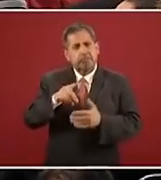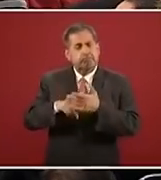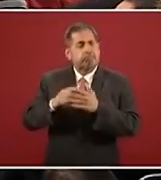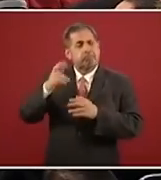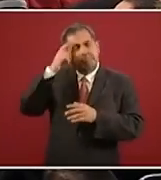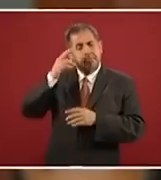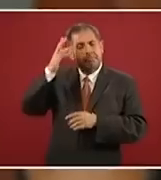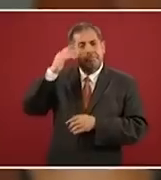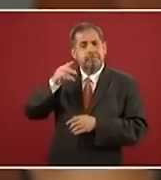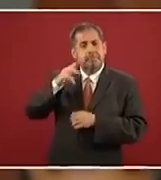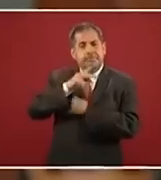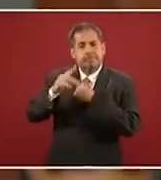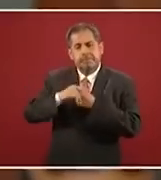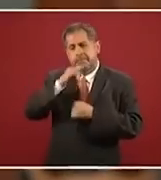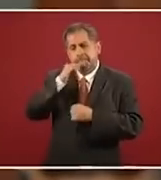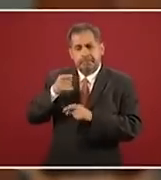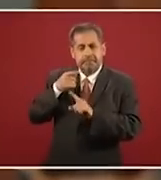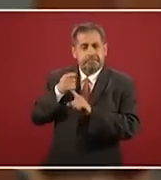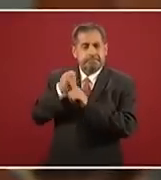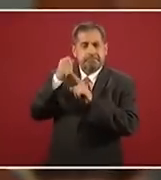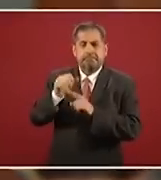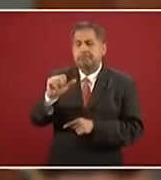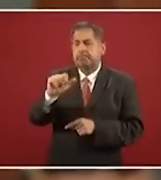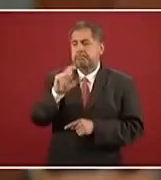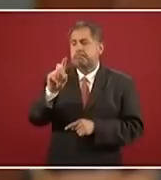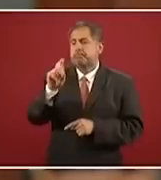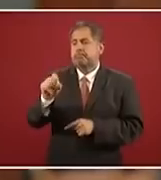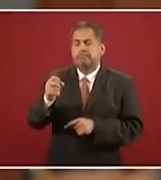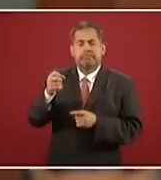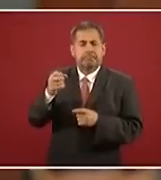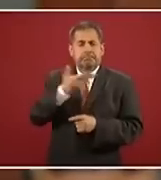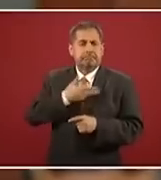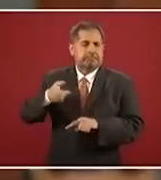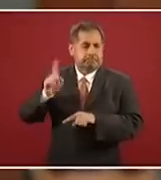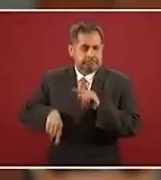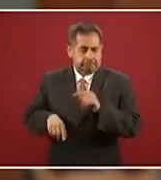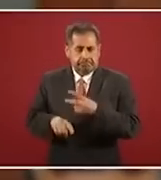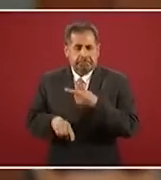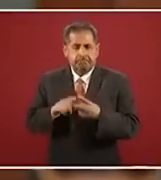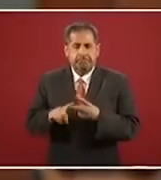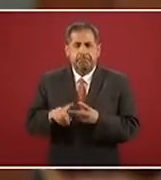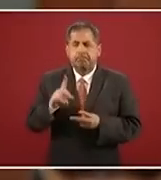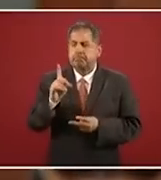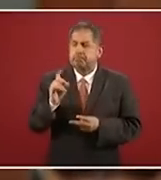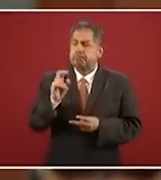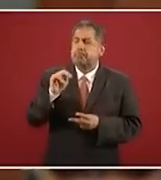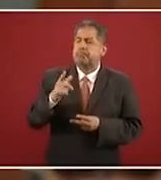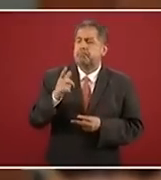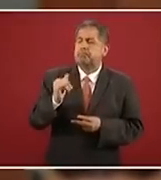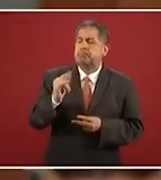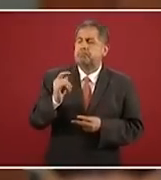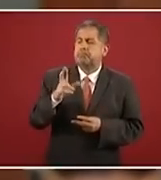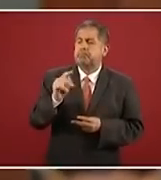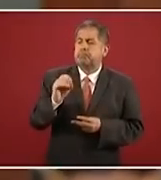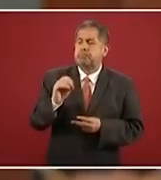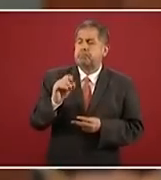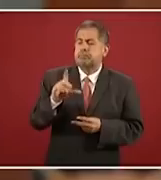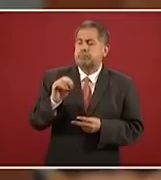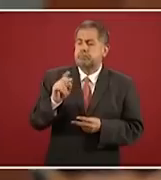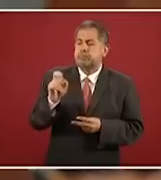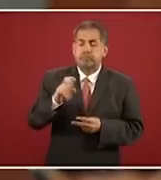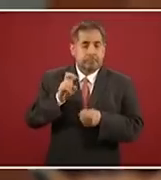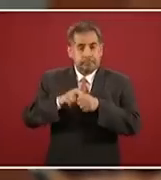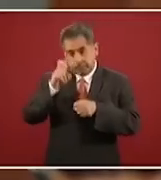de estado en chile y la caída del presidente allende quizá los años de don gilberto bosques saldívar al defender en europa